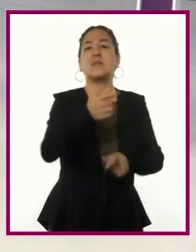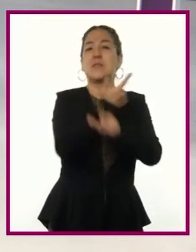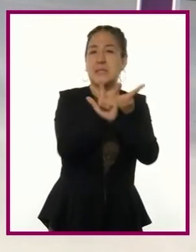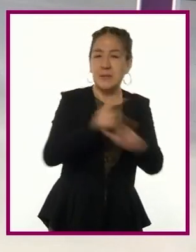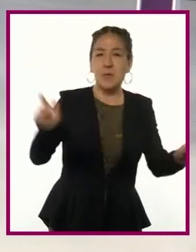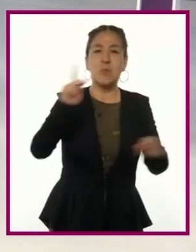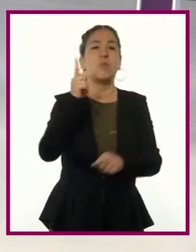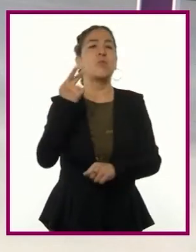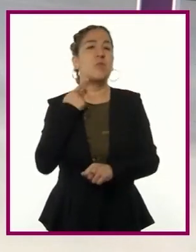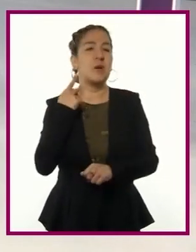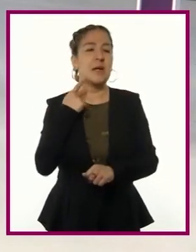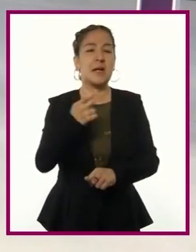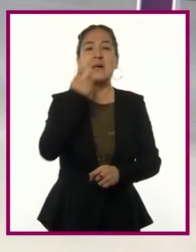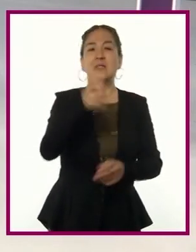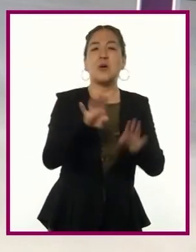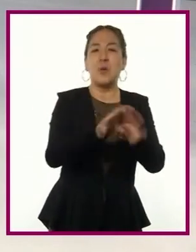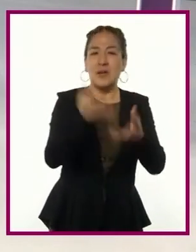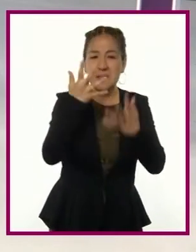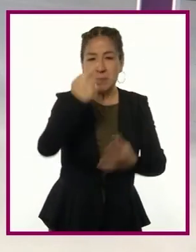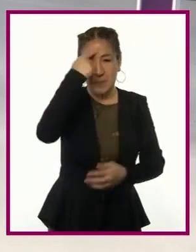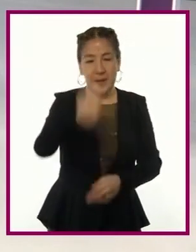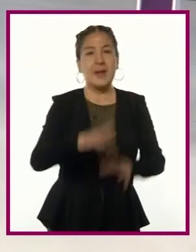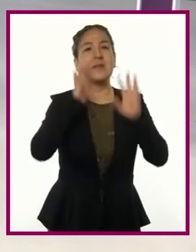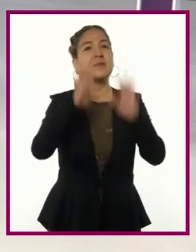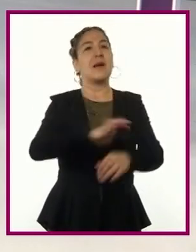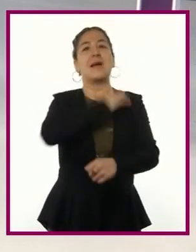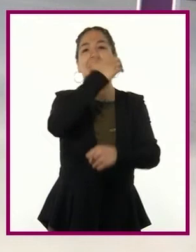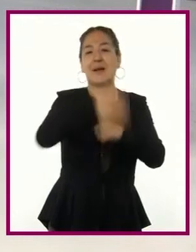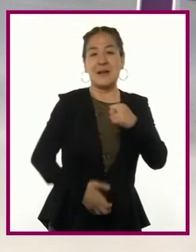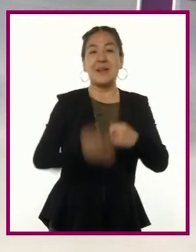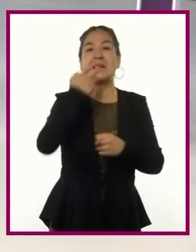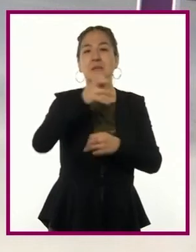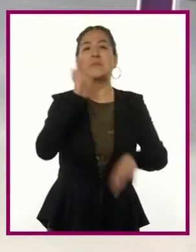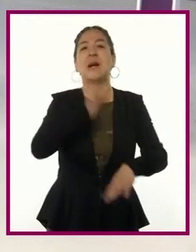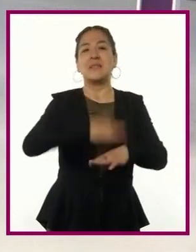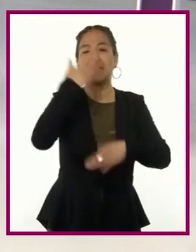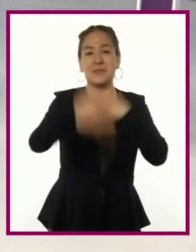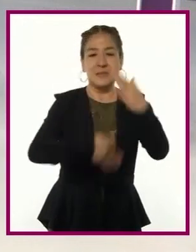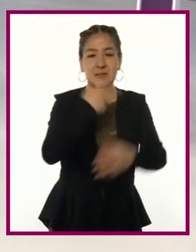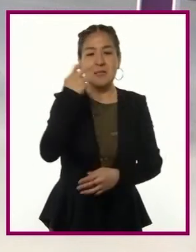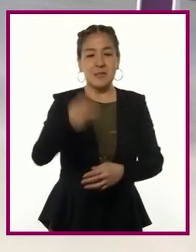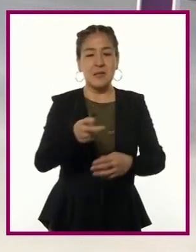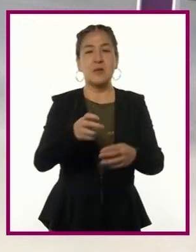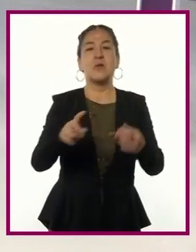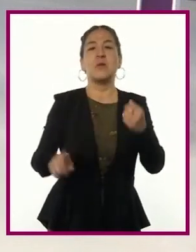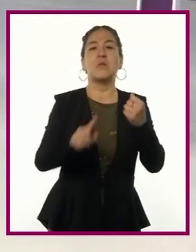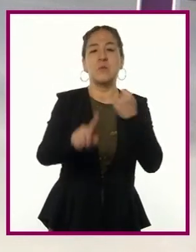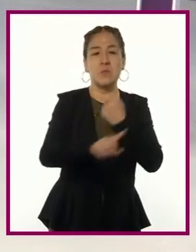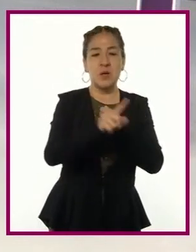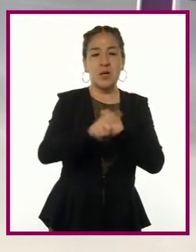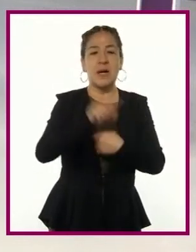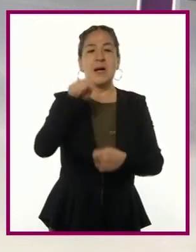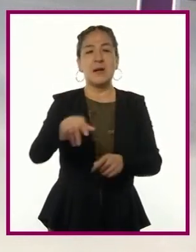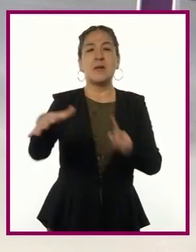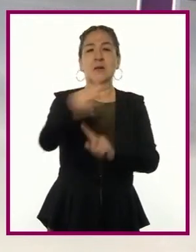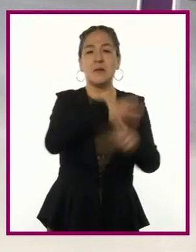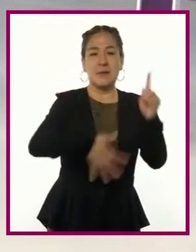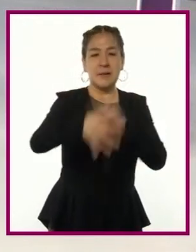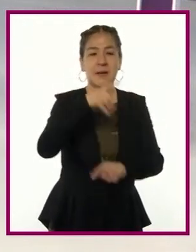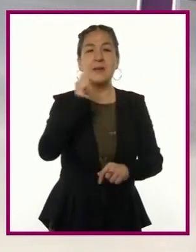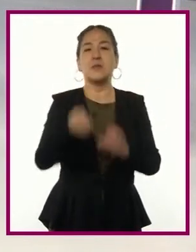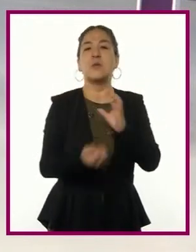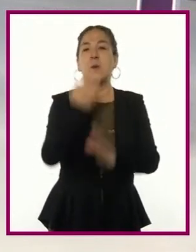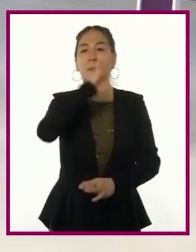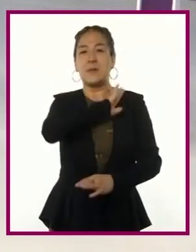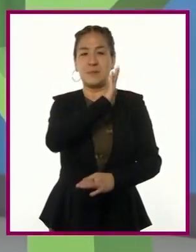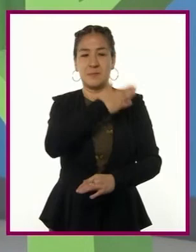liberación política, el deseo de autodeterminarse y de acrecentar su participación en la vida pública y administrativa de la Nueva